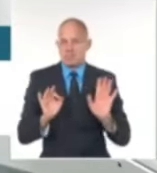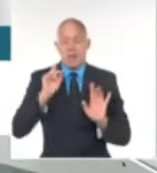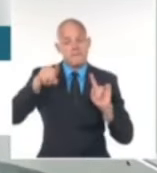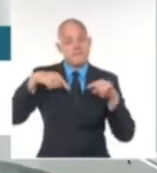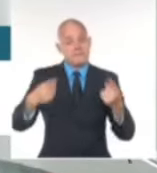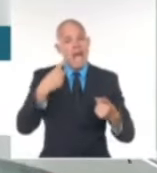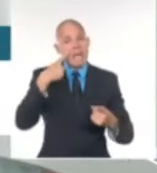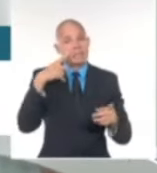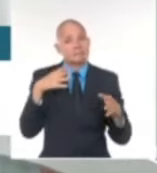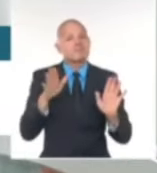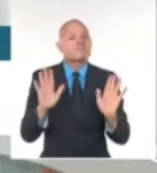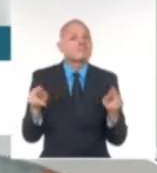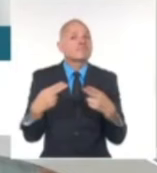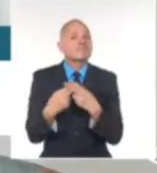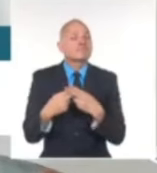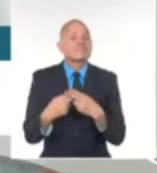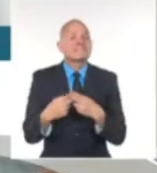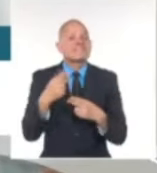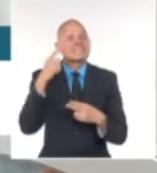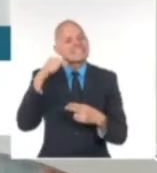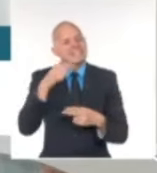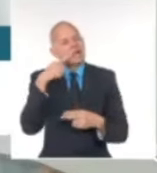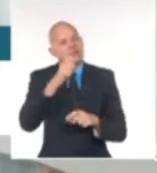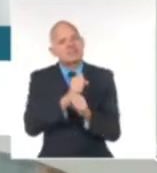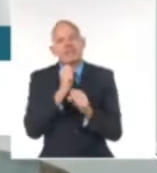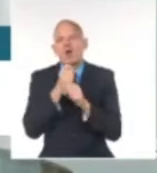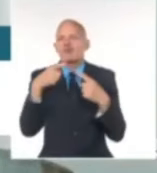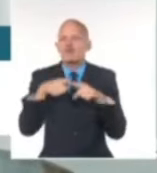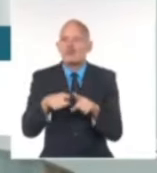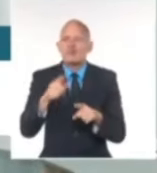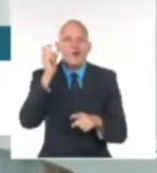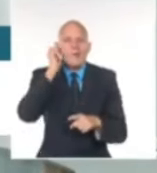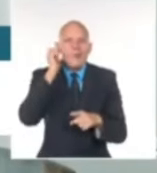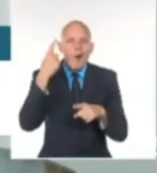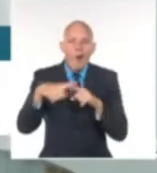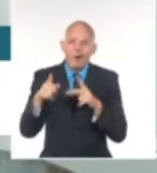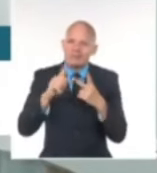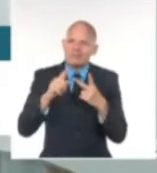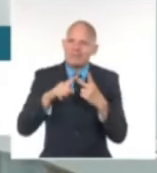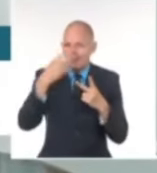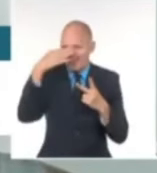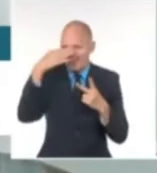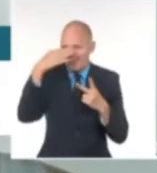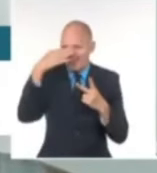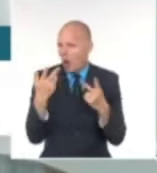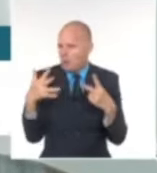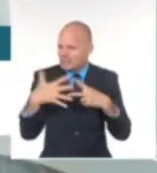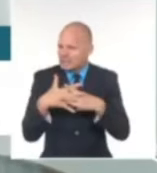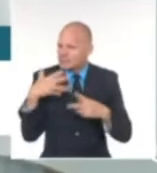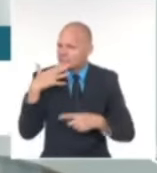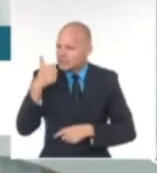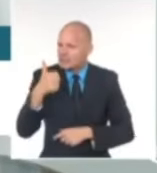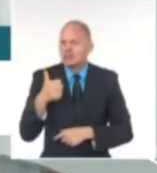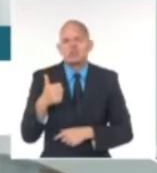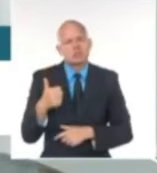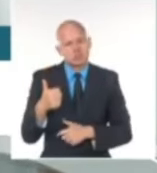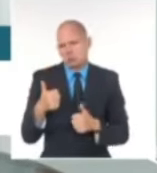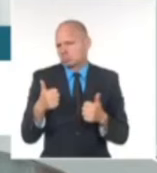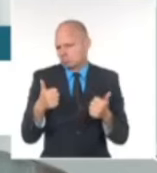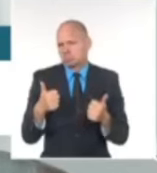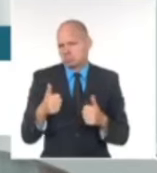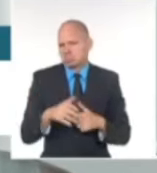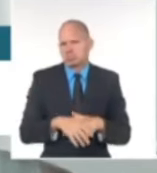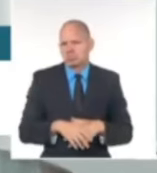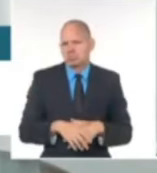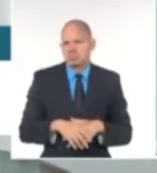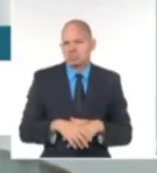sido la compenetración con Gisenolis, que es la más joven de la delegación cubana? Ha sido una compenetración muy buena porque, bueno,